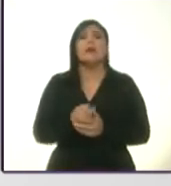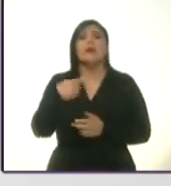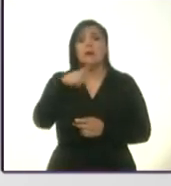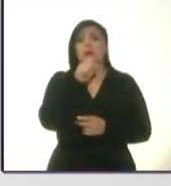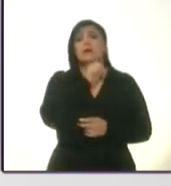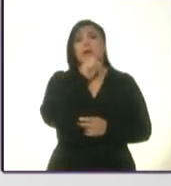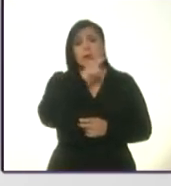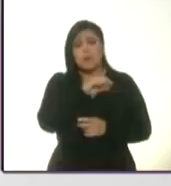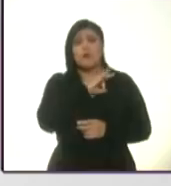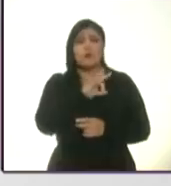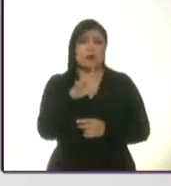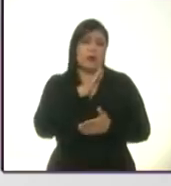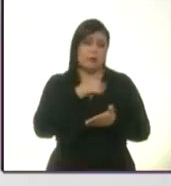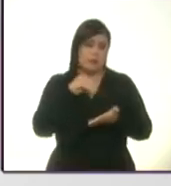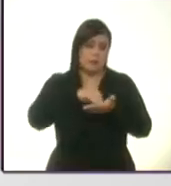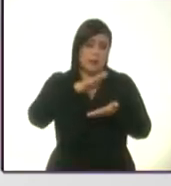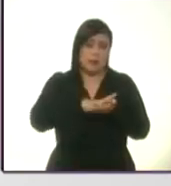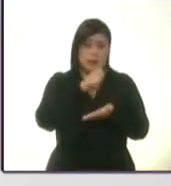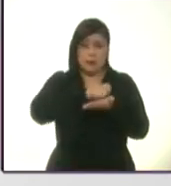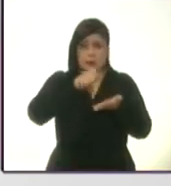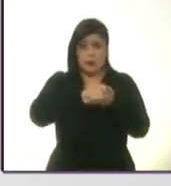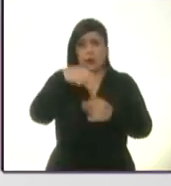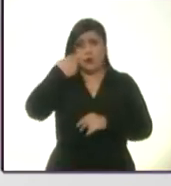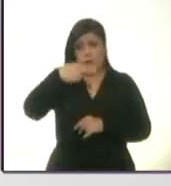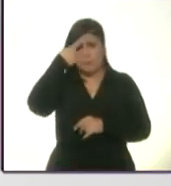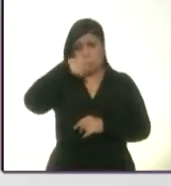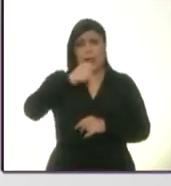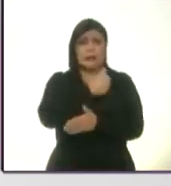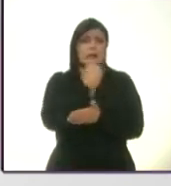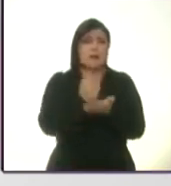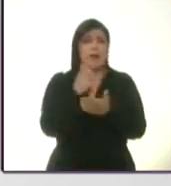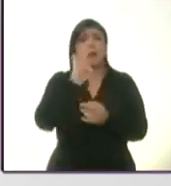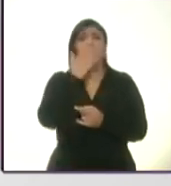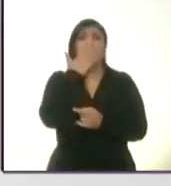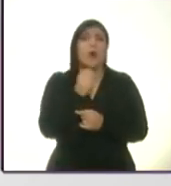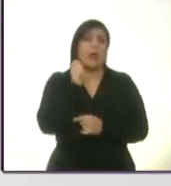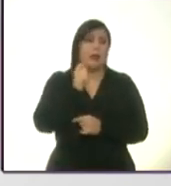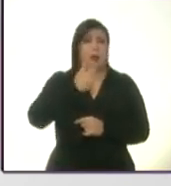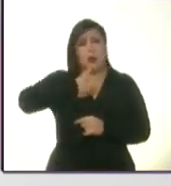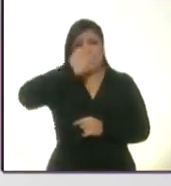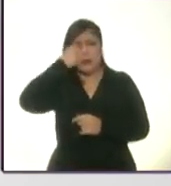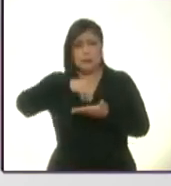la opción de escribir el nombre de un ciudadano como candidato no registrado